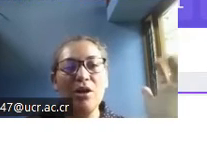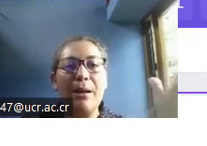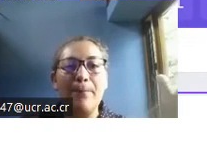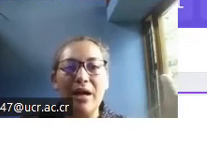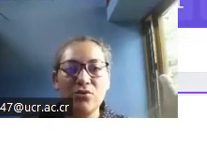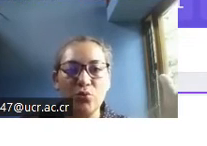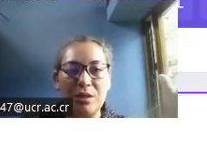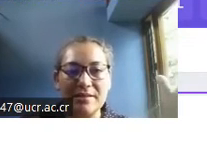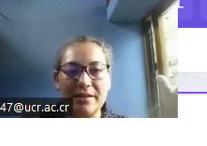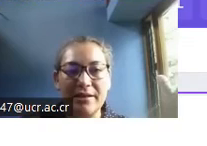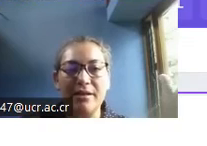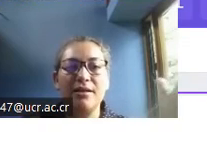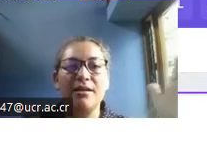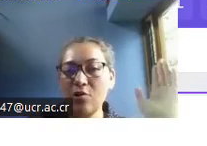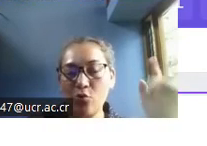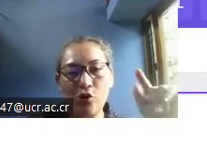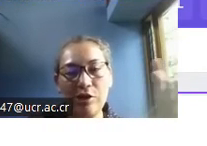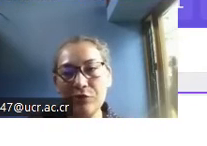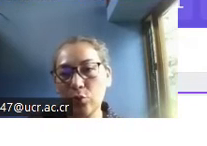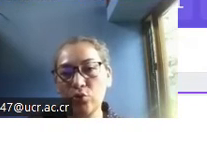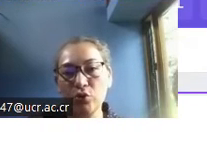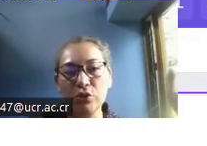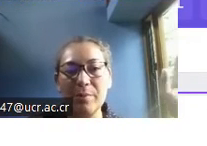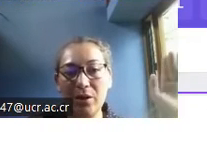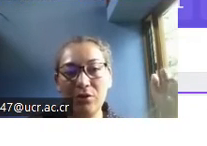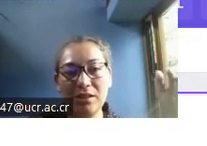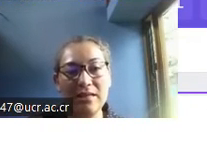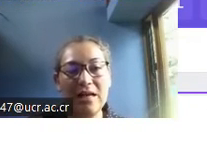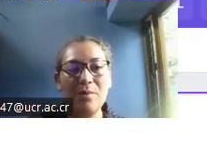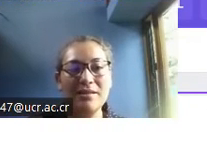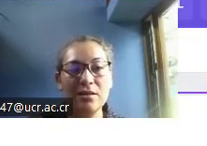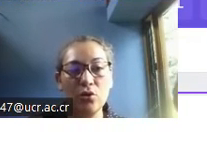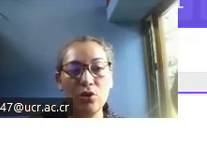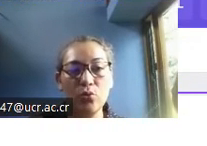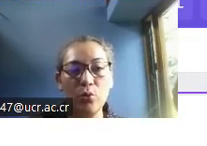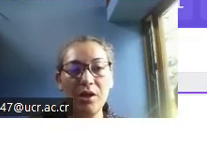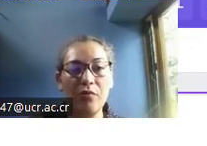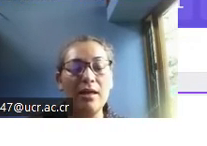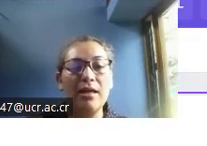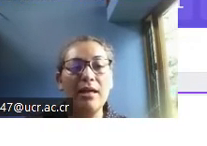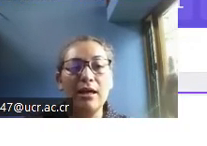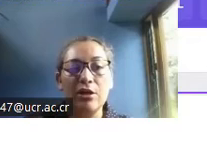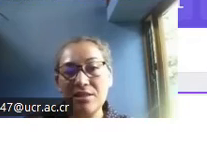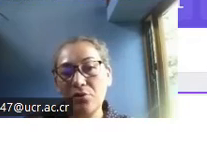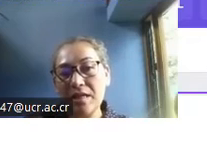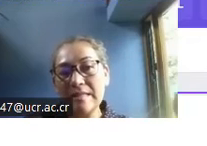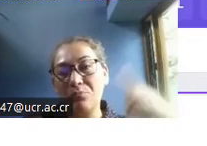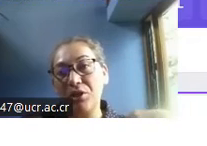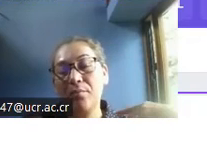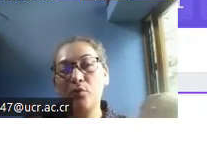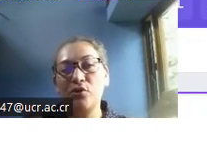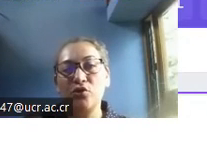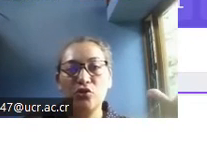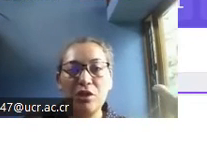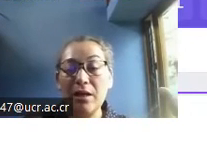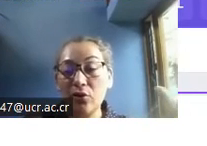de pago, para subirlas acá. Y uno de los recursos de más valor que tiene Canva es el código QR. ¿Qué voy a hacer con este?